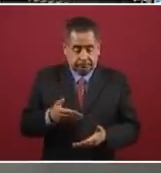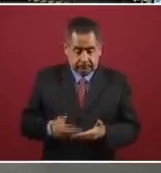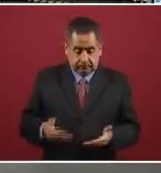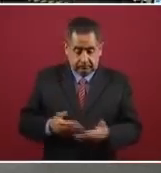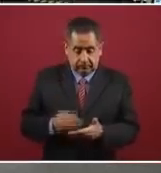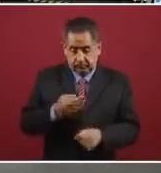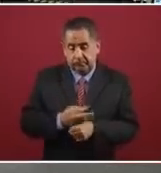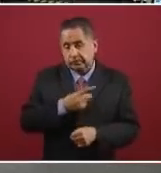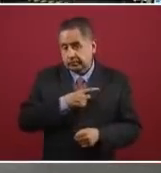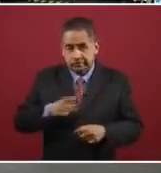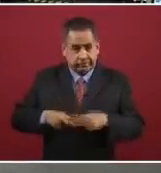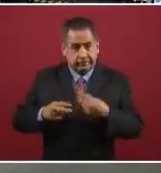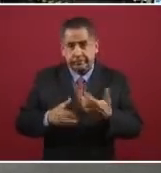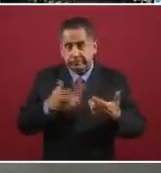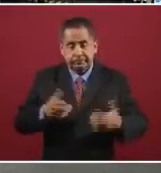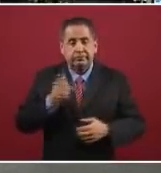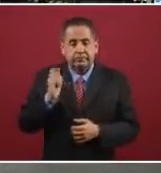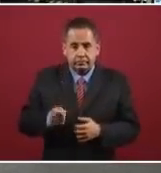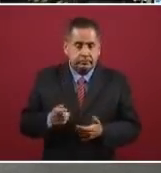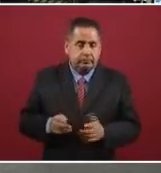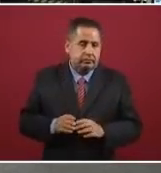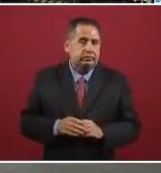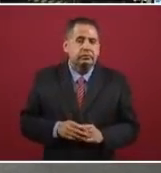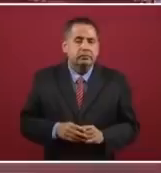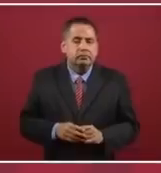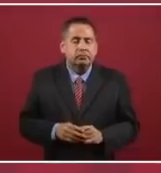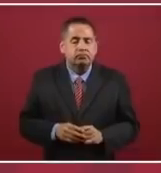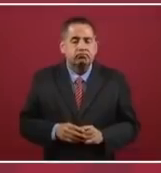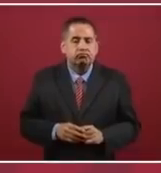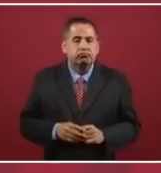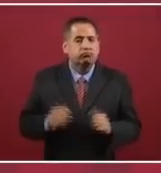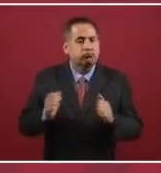casos se tiene que actuar con